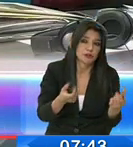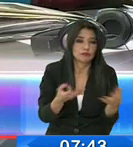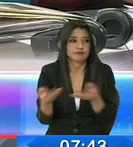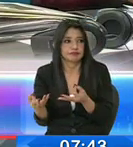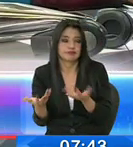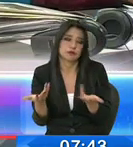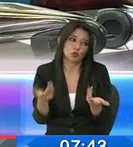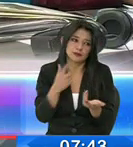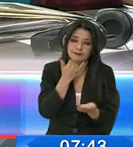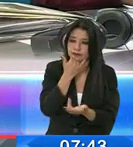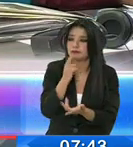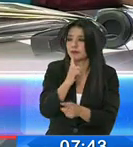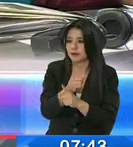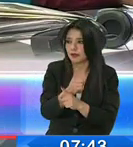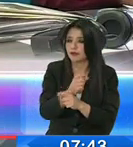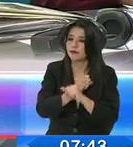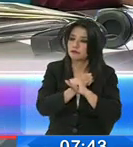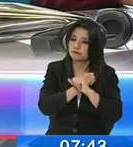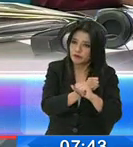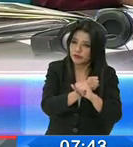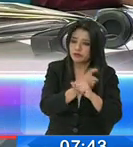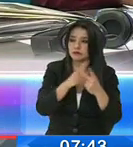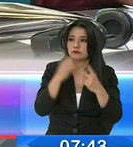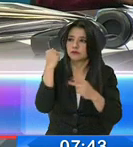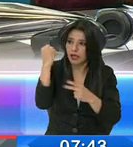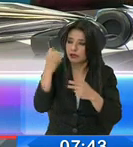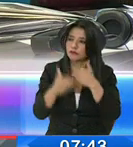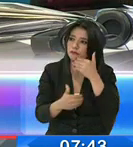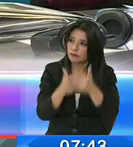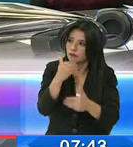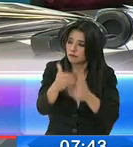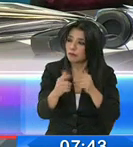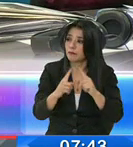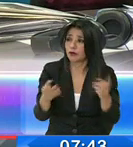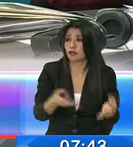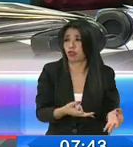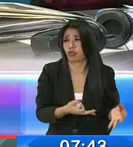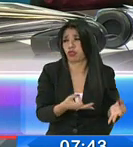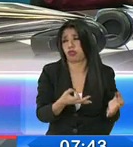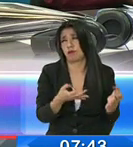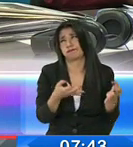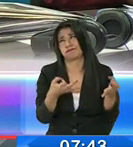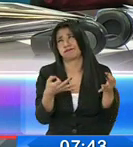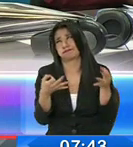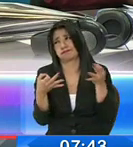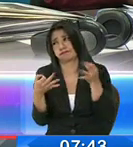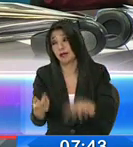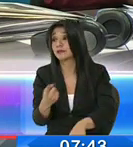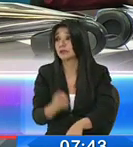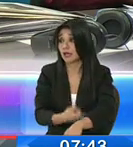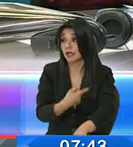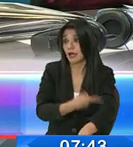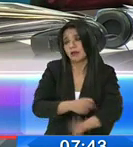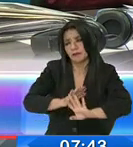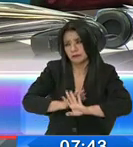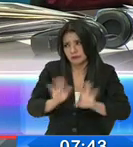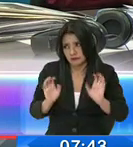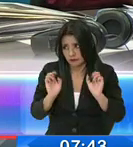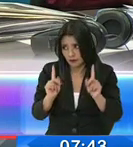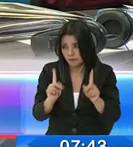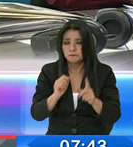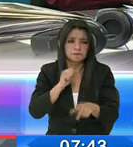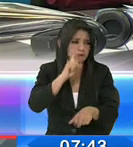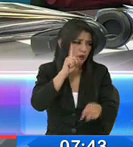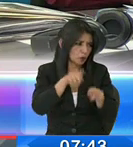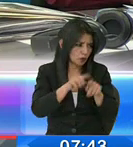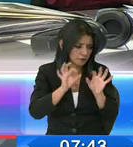el legítimo derecho a la defensa el debido proceso pero no directa sé mucho más allá de los tiempos esas acciones estoy